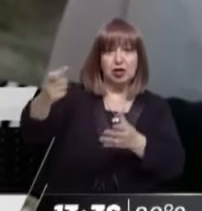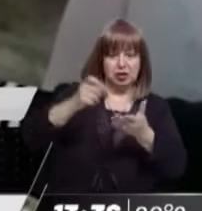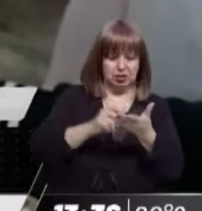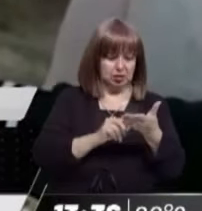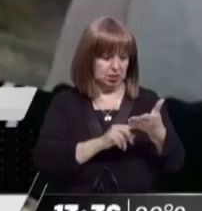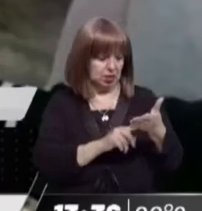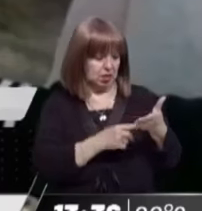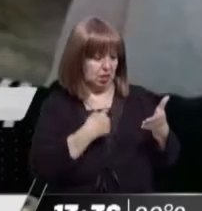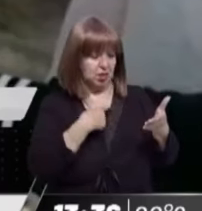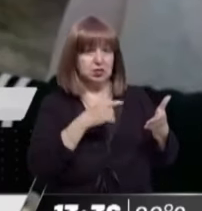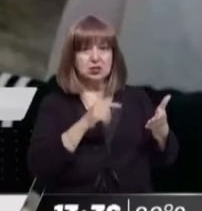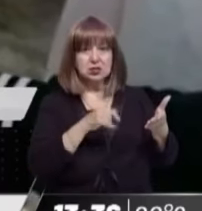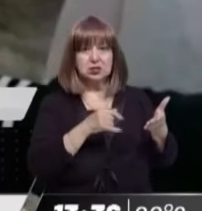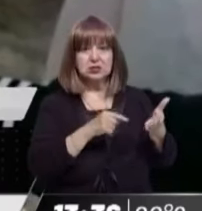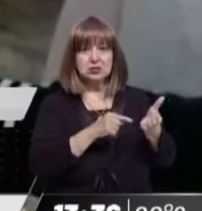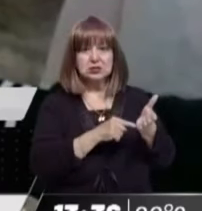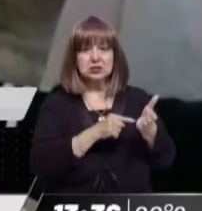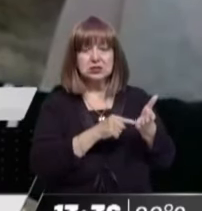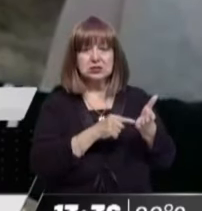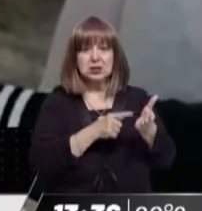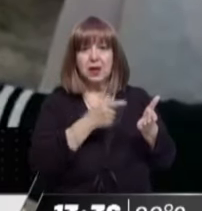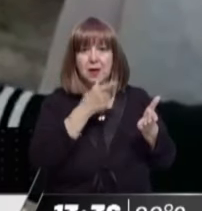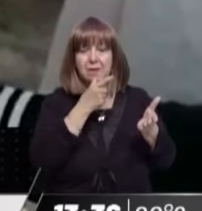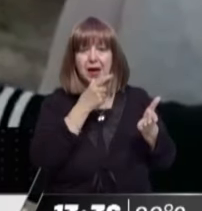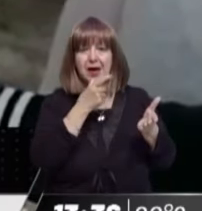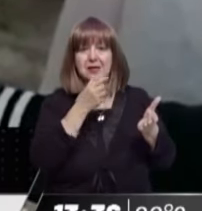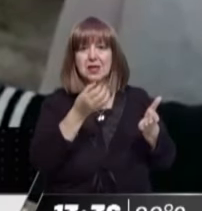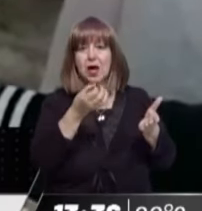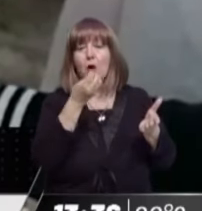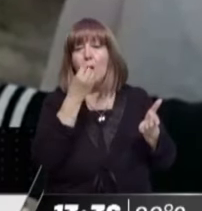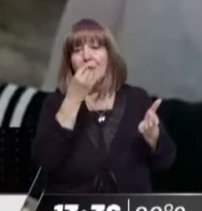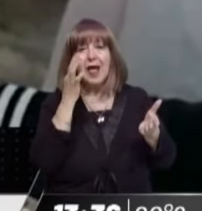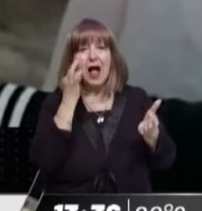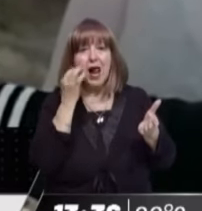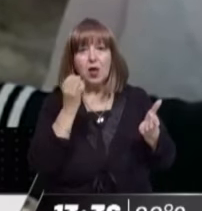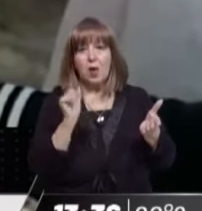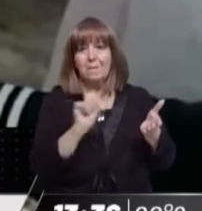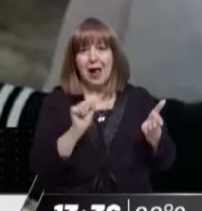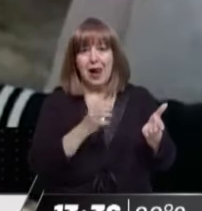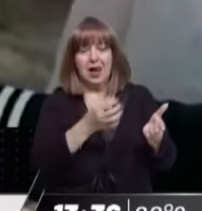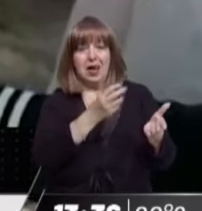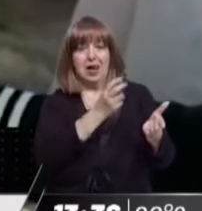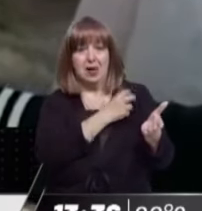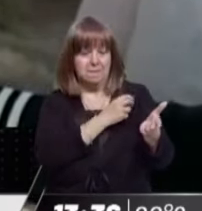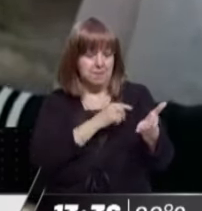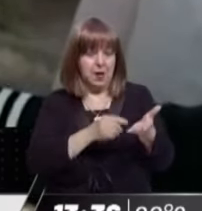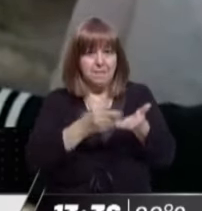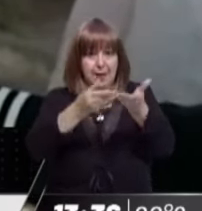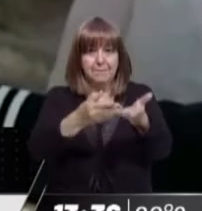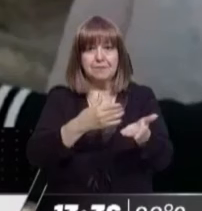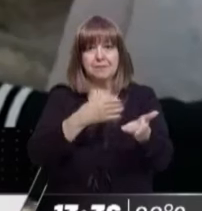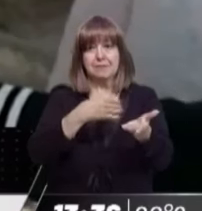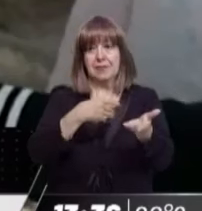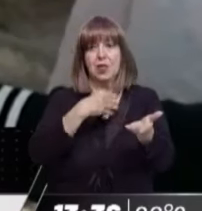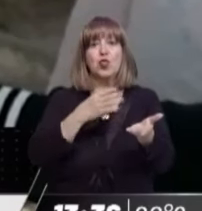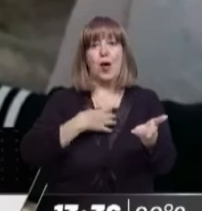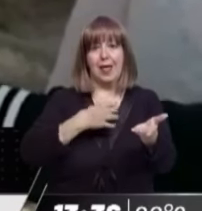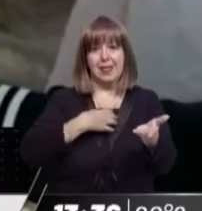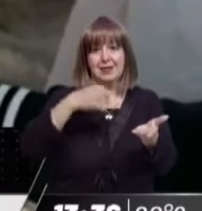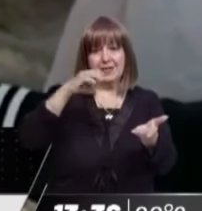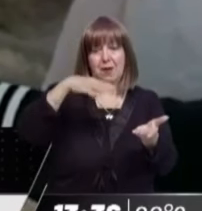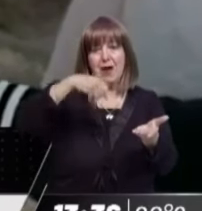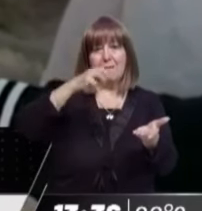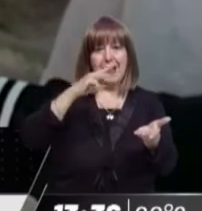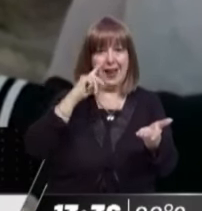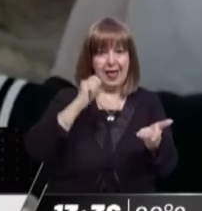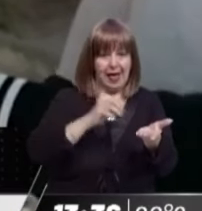era alarmante, que era un posible caso de intoxicación. Dejo el animalito con María y me dirijo